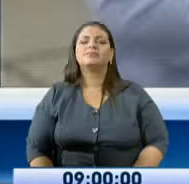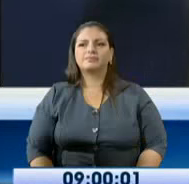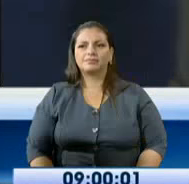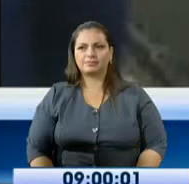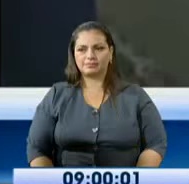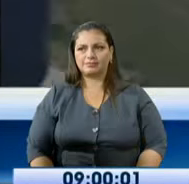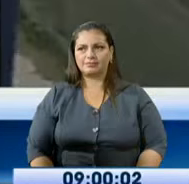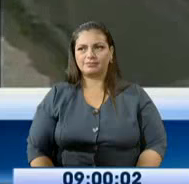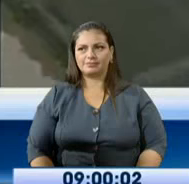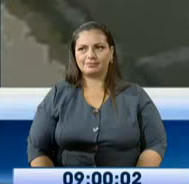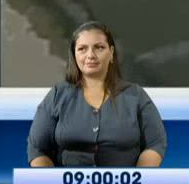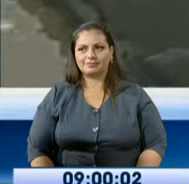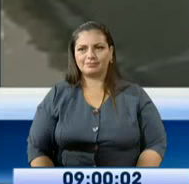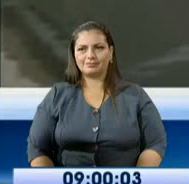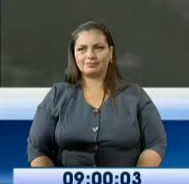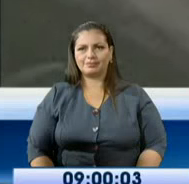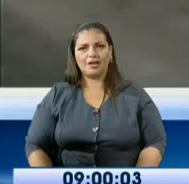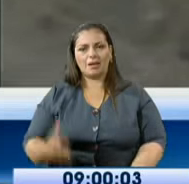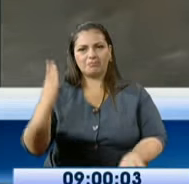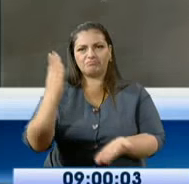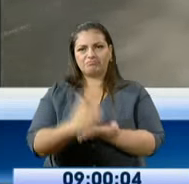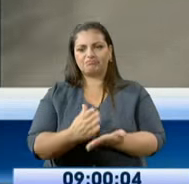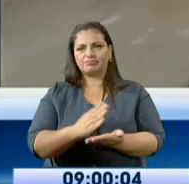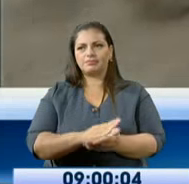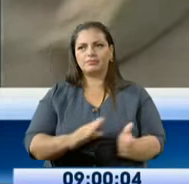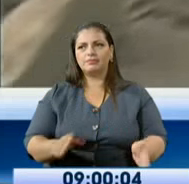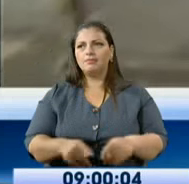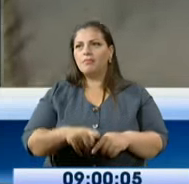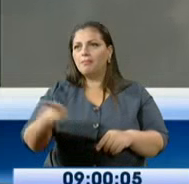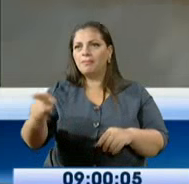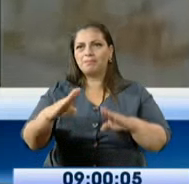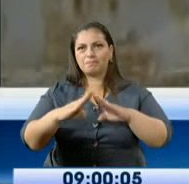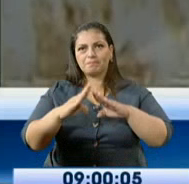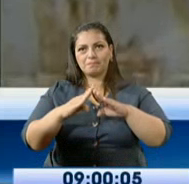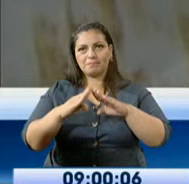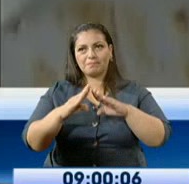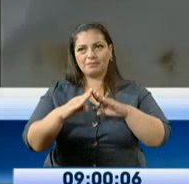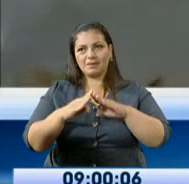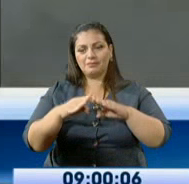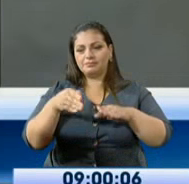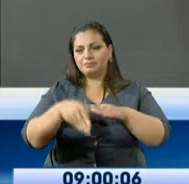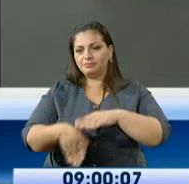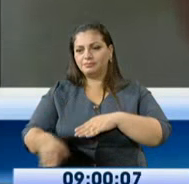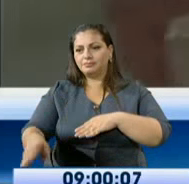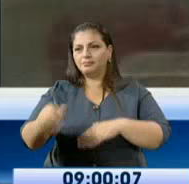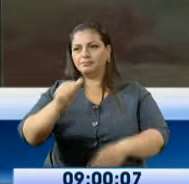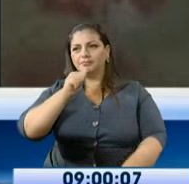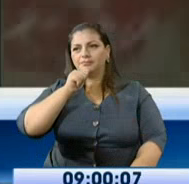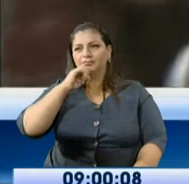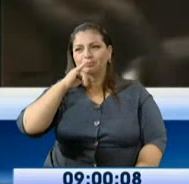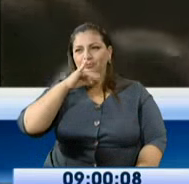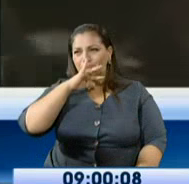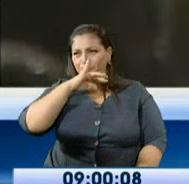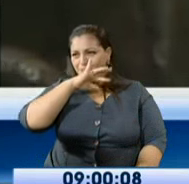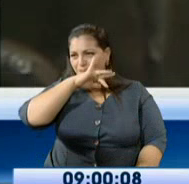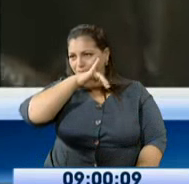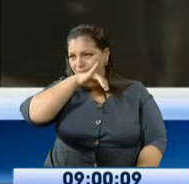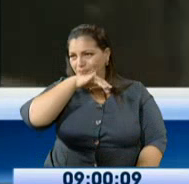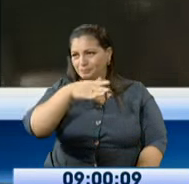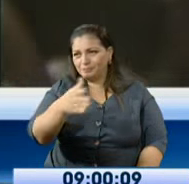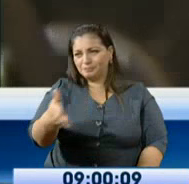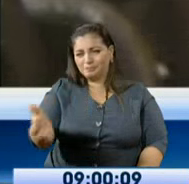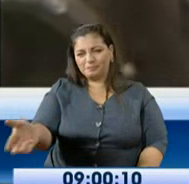acá. El propietario, claro, tuvo que irse hace unos minutos con él. Se tuvo que ir. A ver si ves por ahí, Germán. Ya, mira, es que mira cómo se